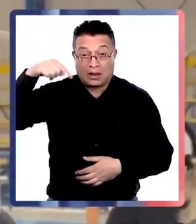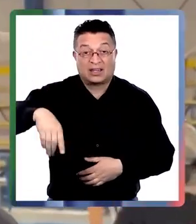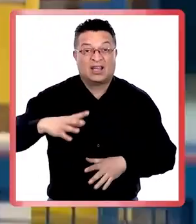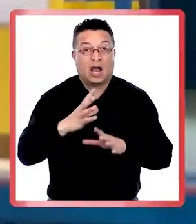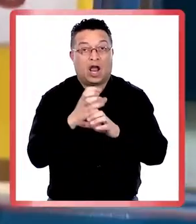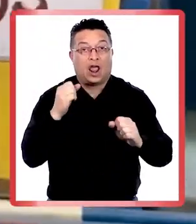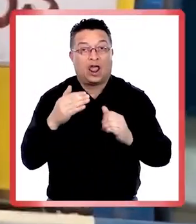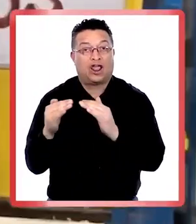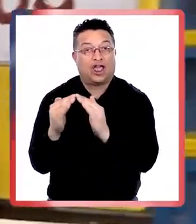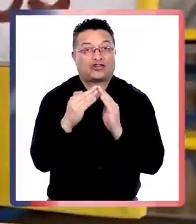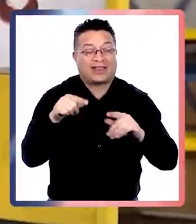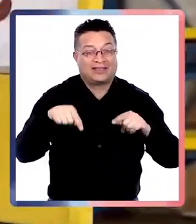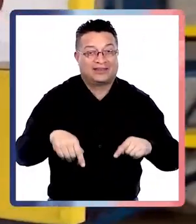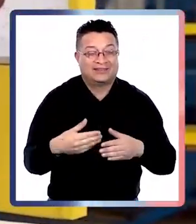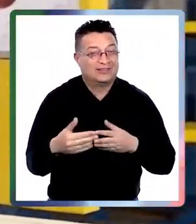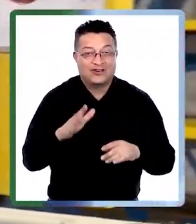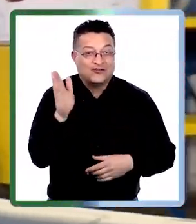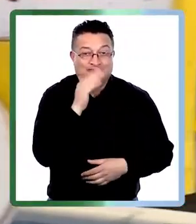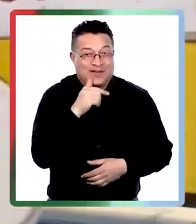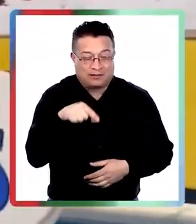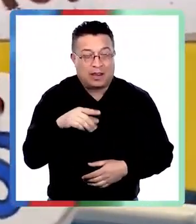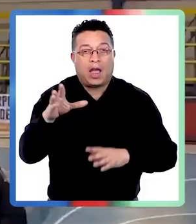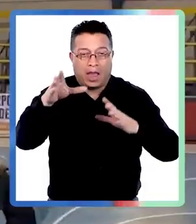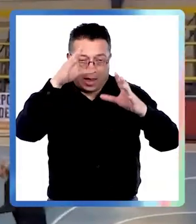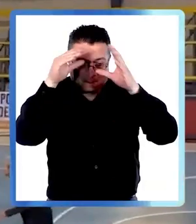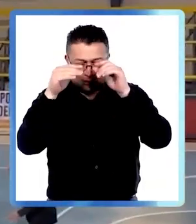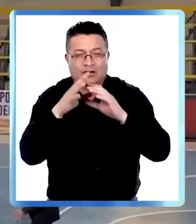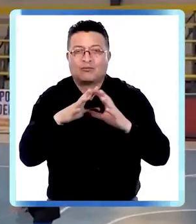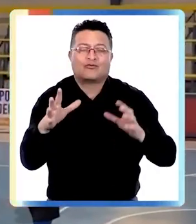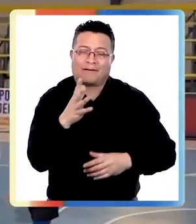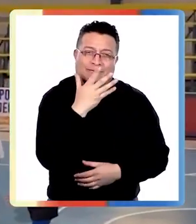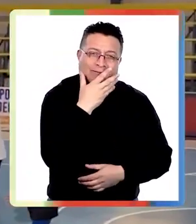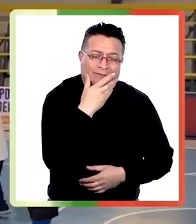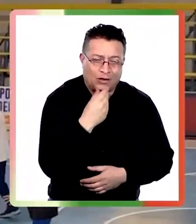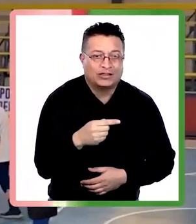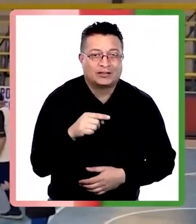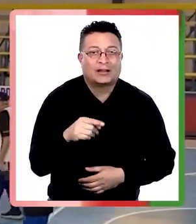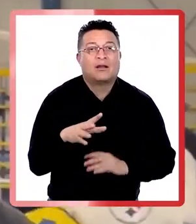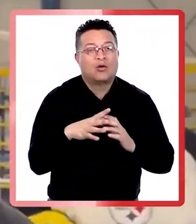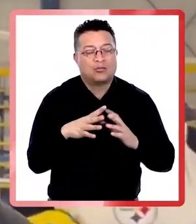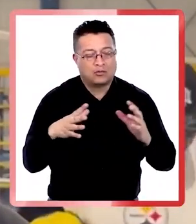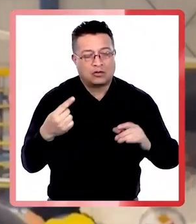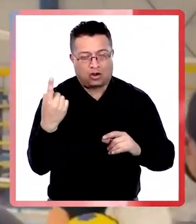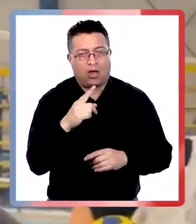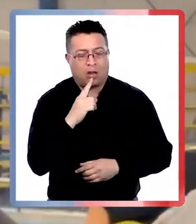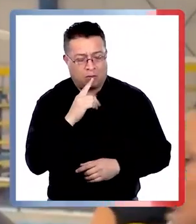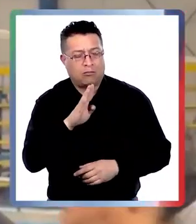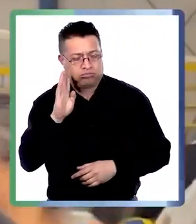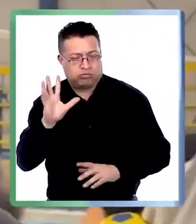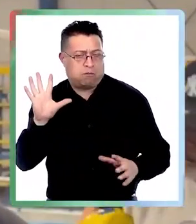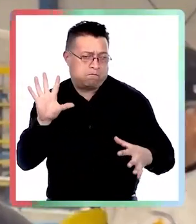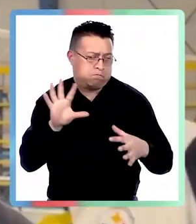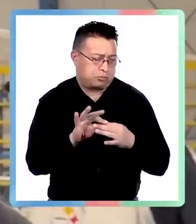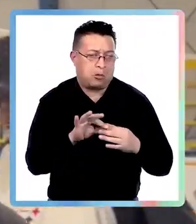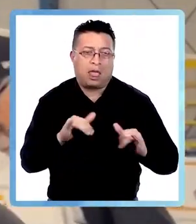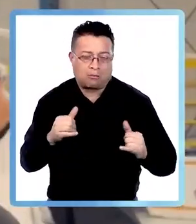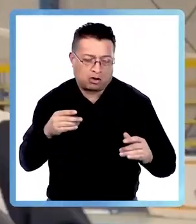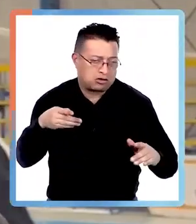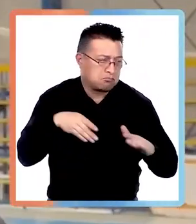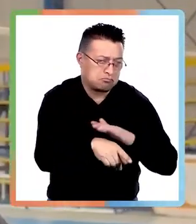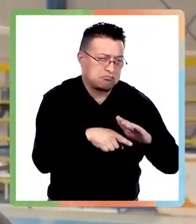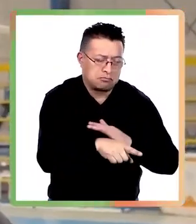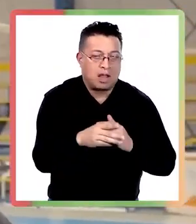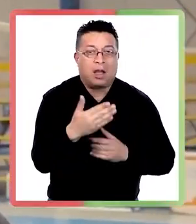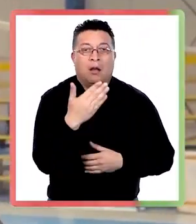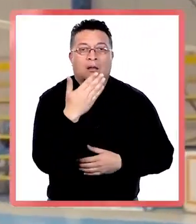nadie acá en los Andes, somos los primeros. Así que una experiencia súper bonita porque han estado súper comprometidos con este deporte,